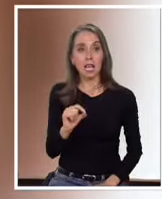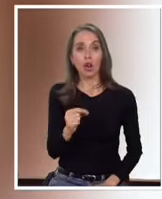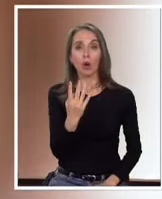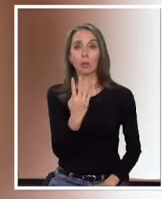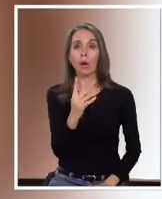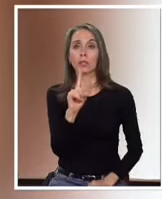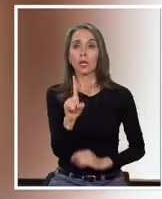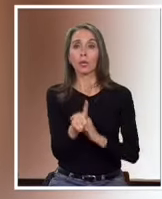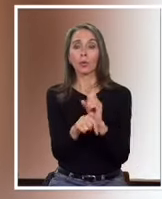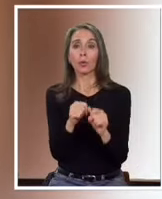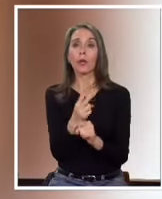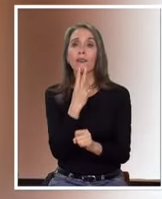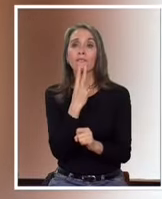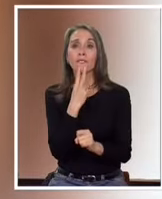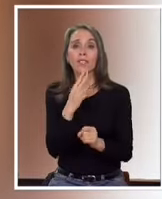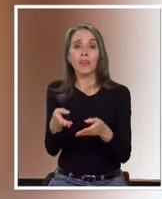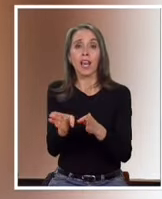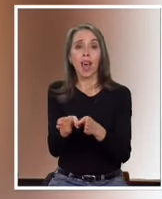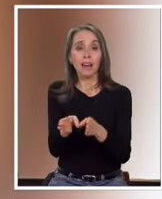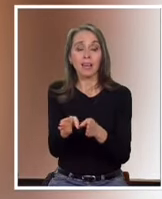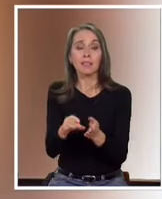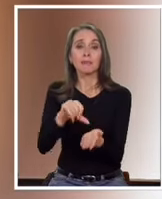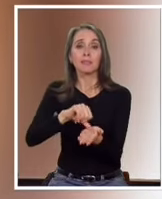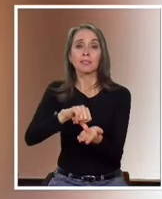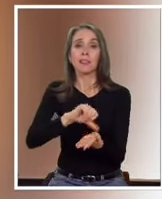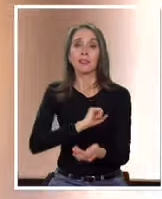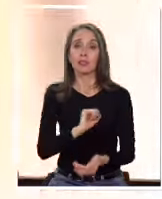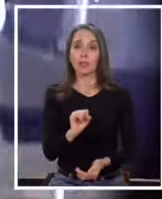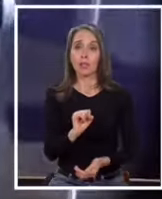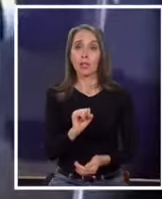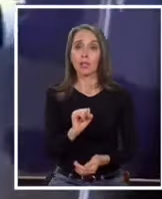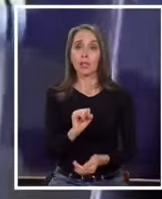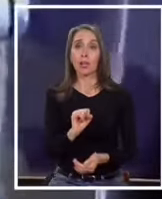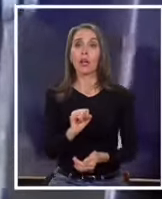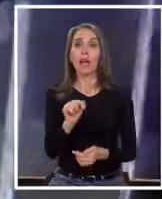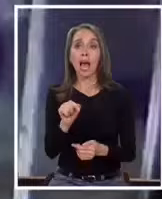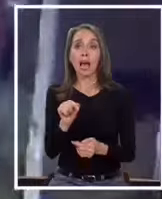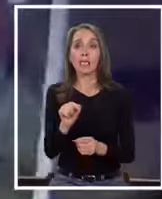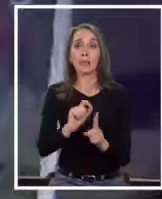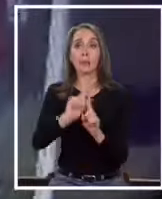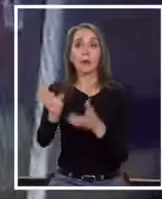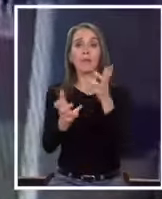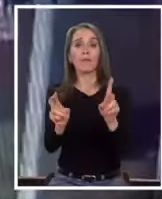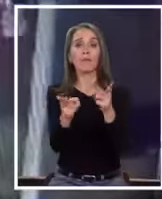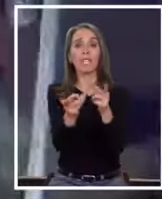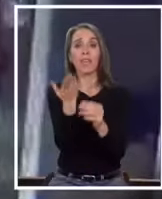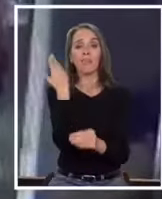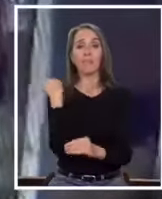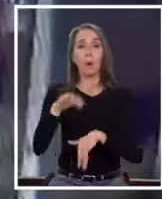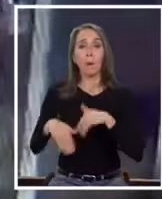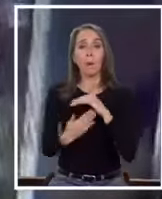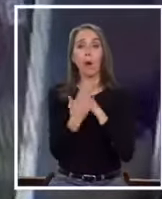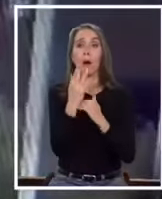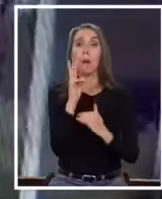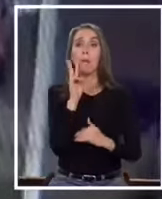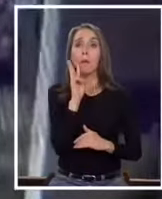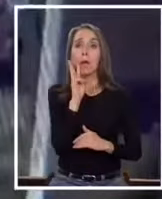tenía 41 años, vivía en situación de calle en el centro de Santiago. En la misma zona fue calcinado vivo la madrugada del